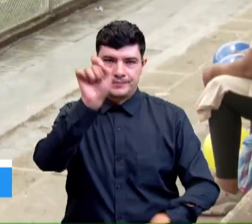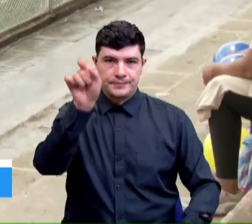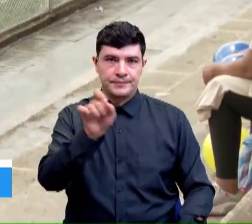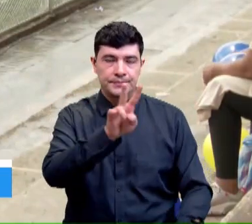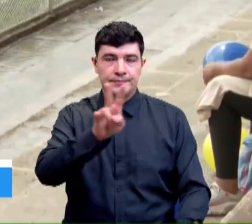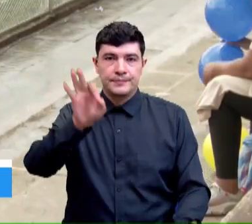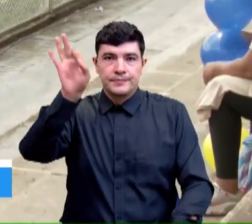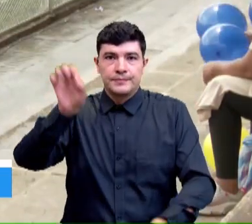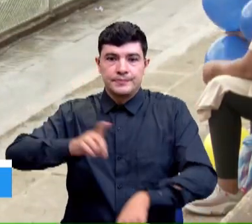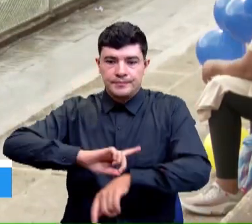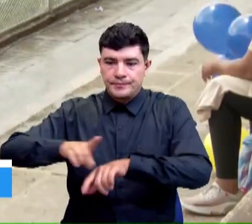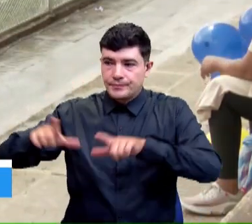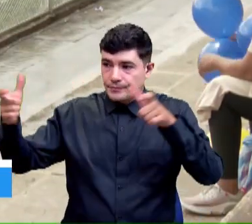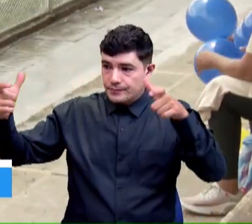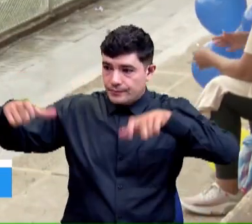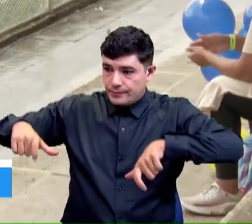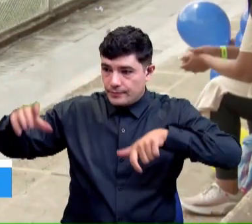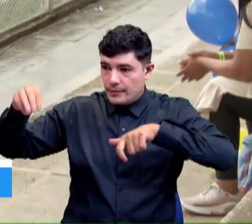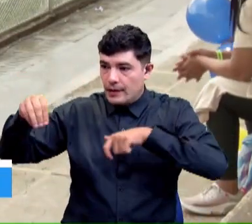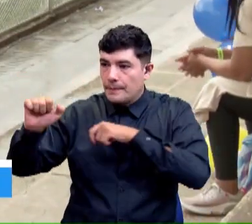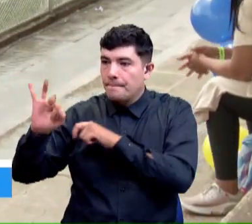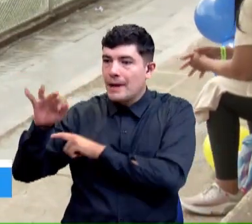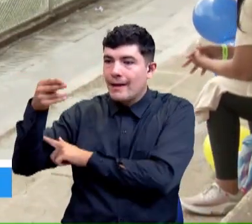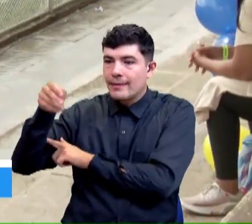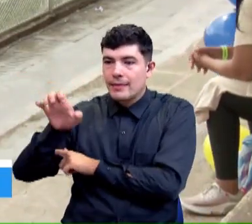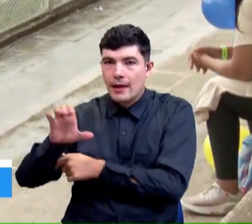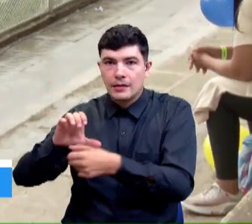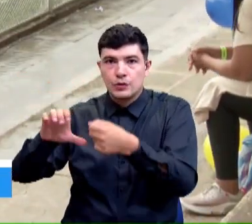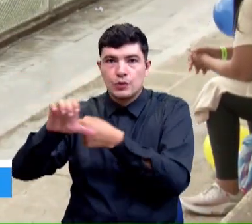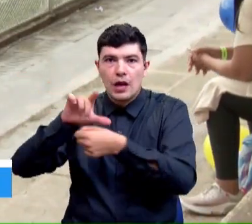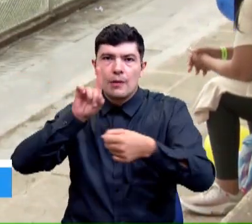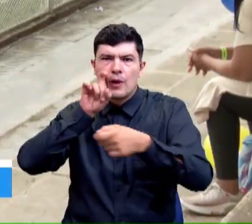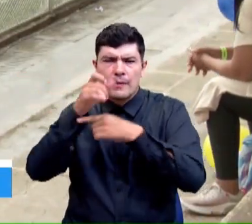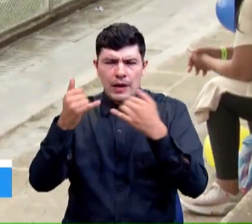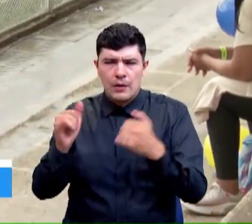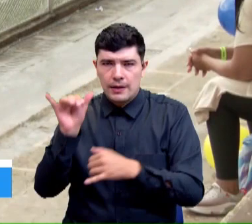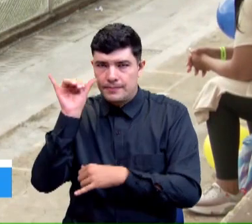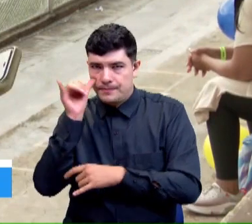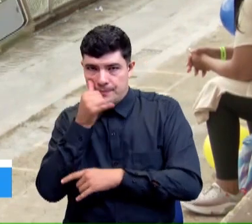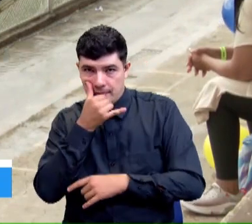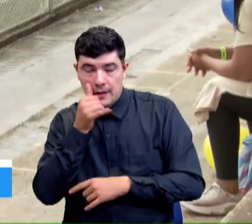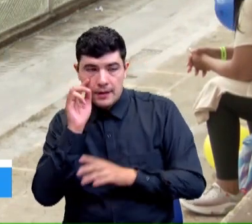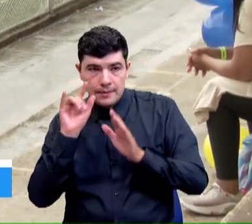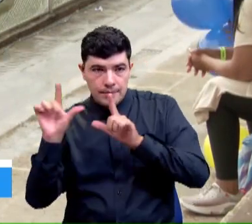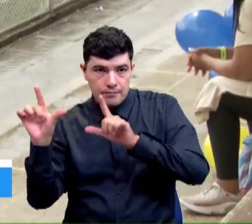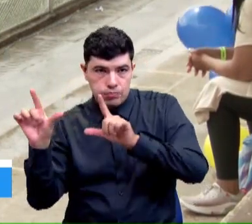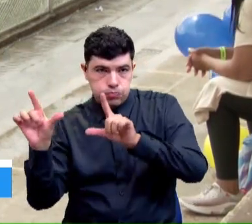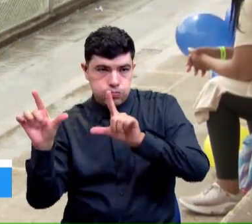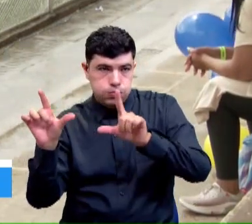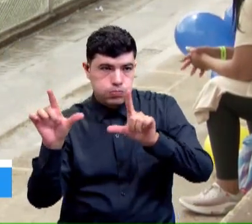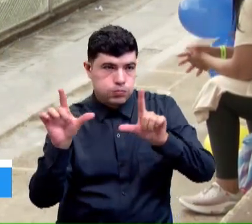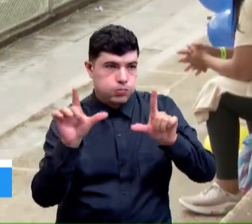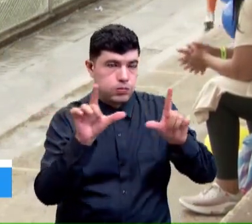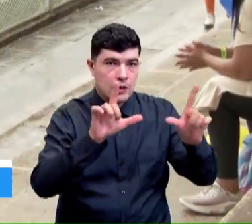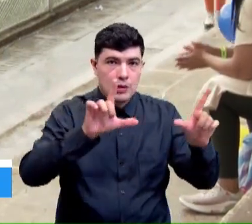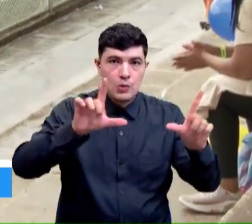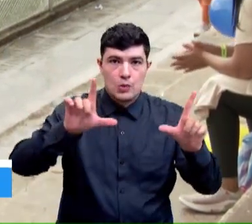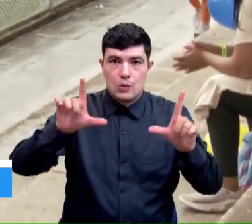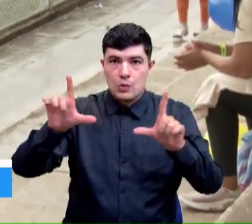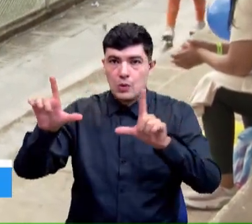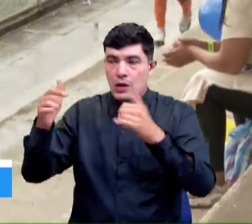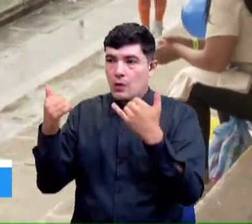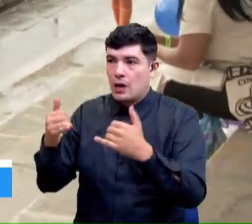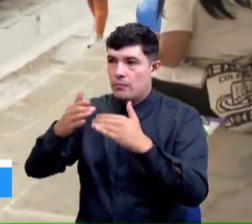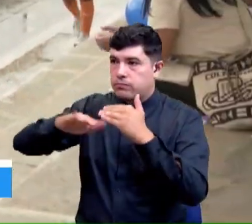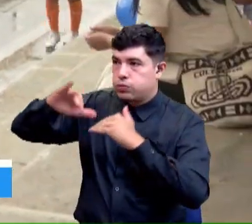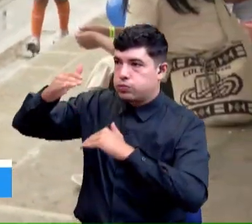Es la cancha Marte de la ciudad de Bucaramanga y quiero pedirle el favor a mi camarógrafo Jaime que mostremos un poco lo que se vive en la tribuna.